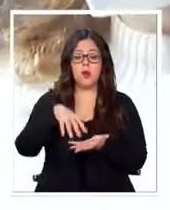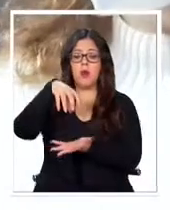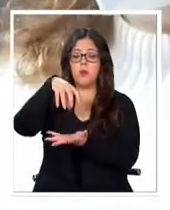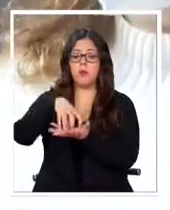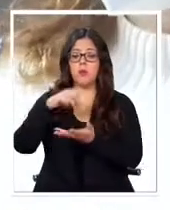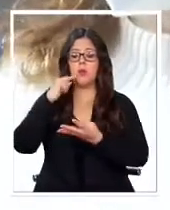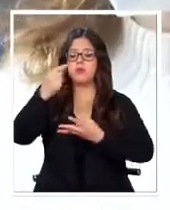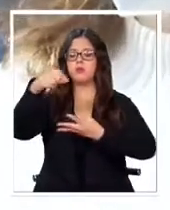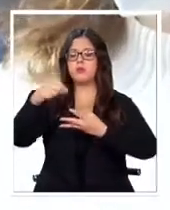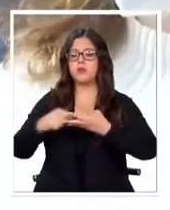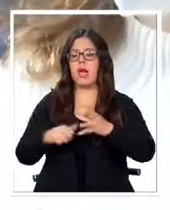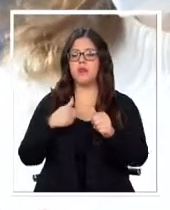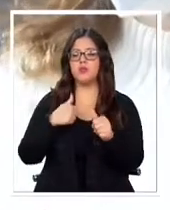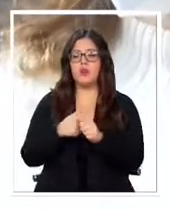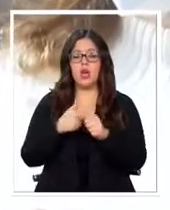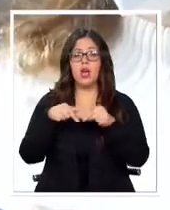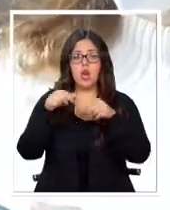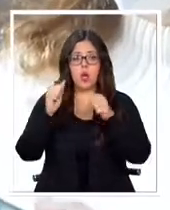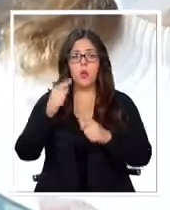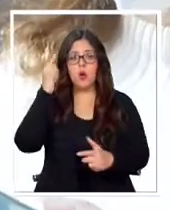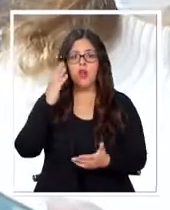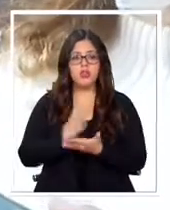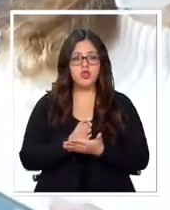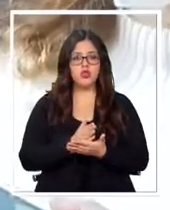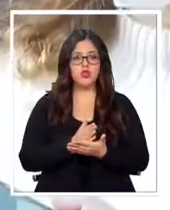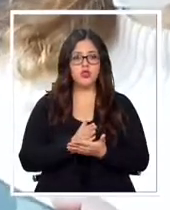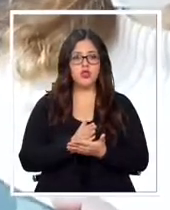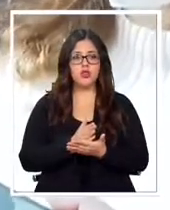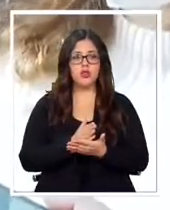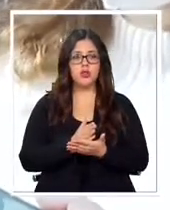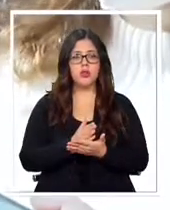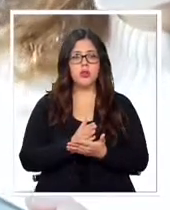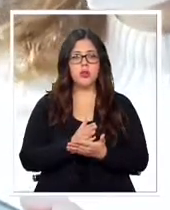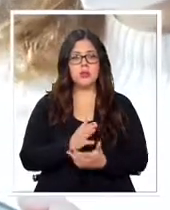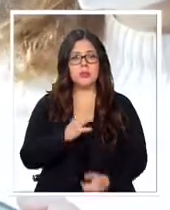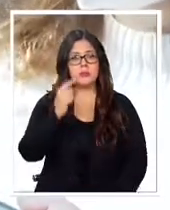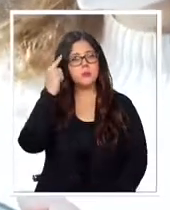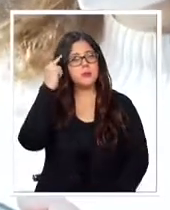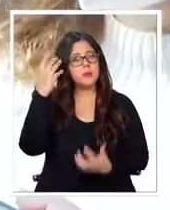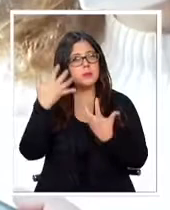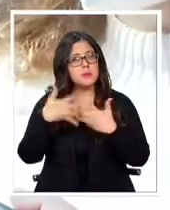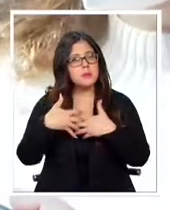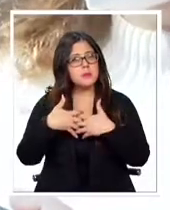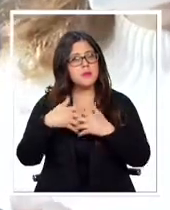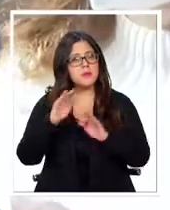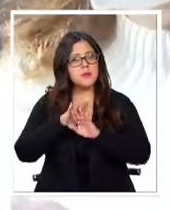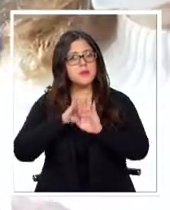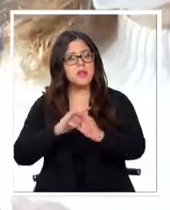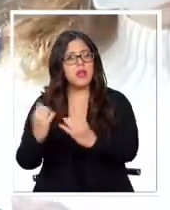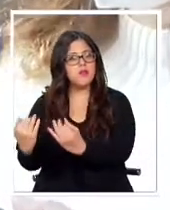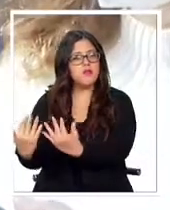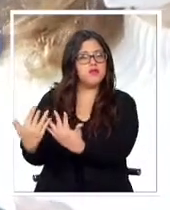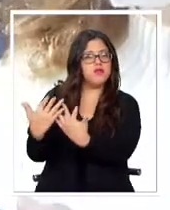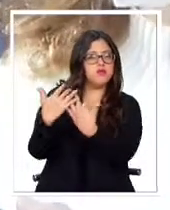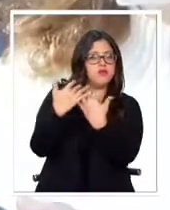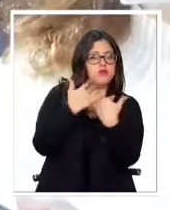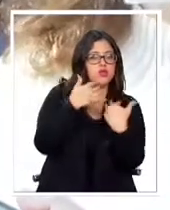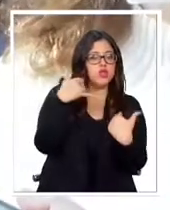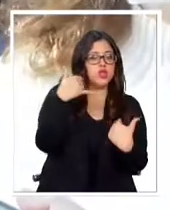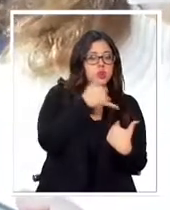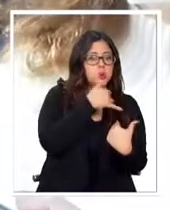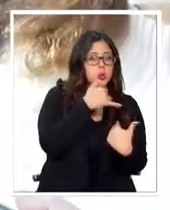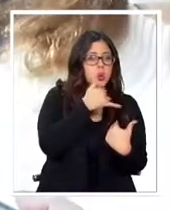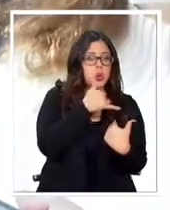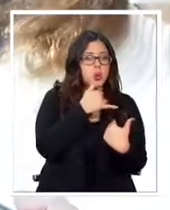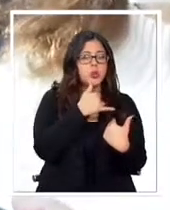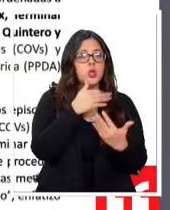de la fuente, yo puedo tomar decisiones preveyendo y de que no llegue la contaminación a los